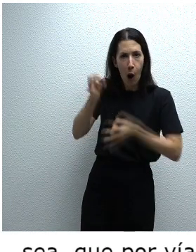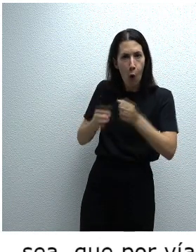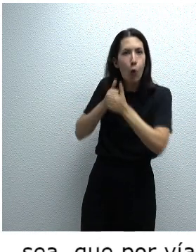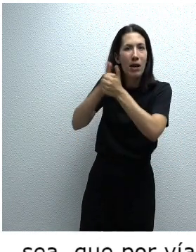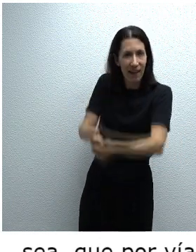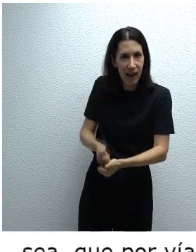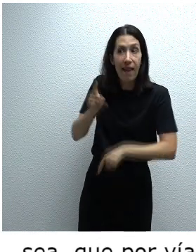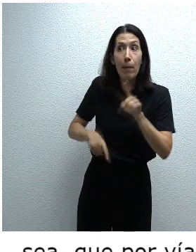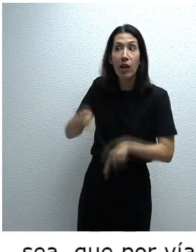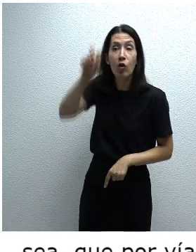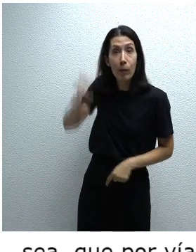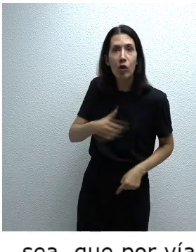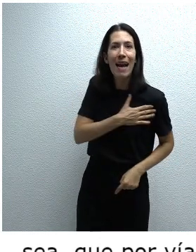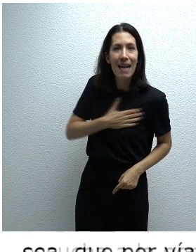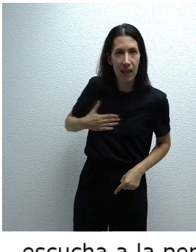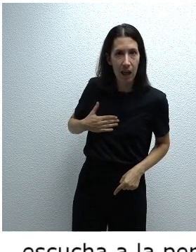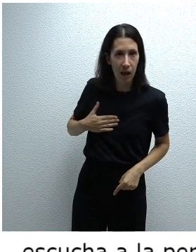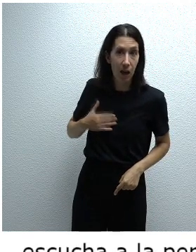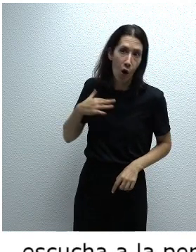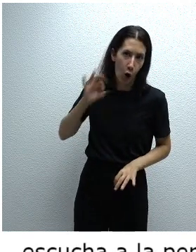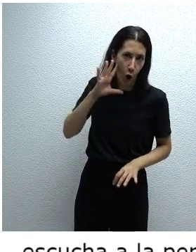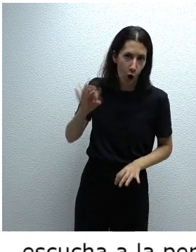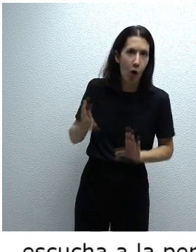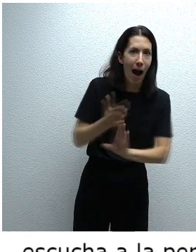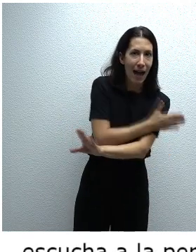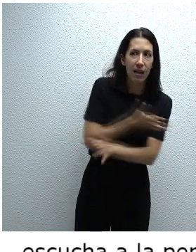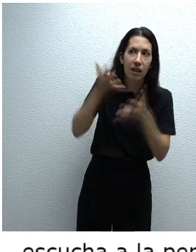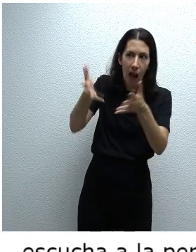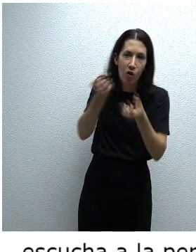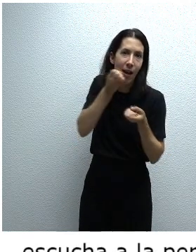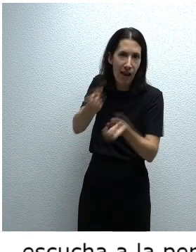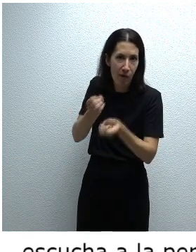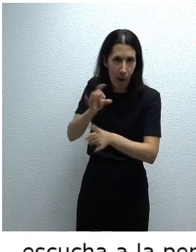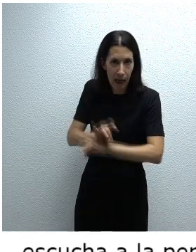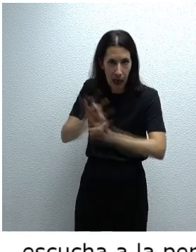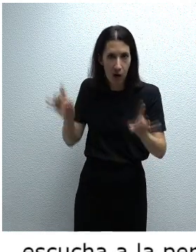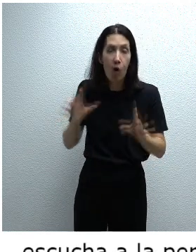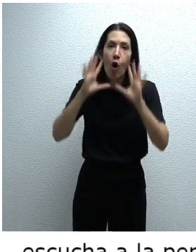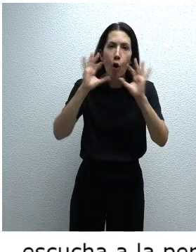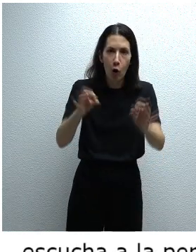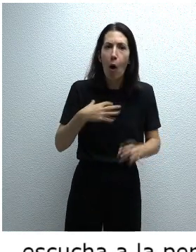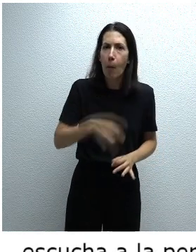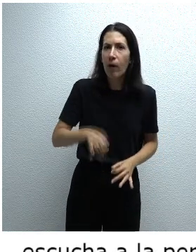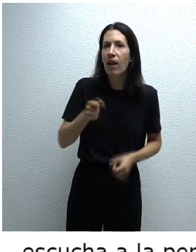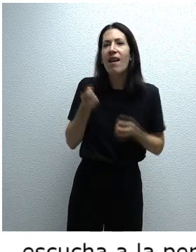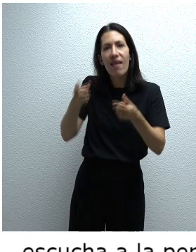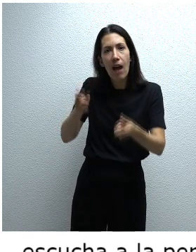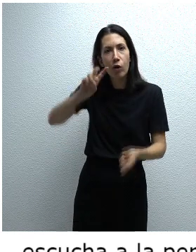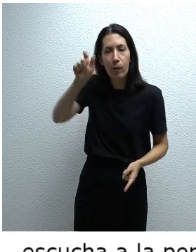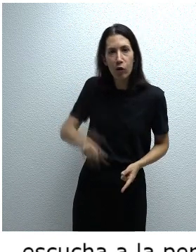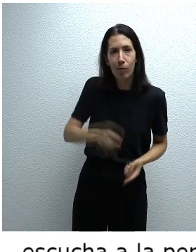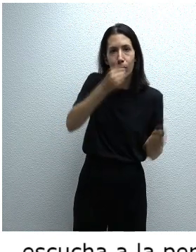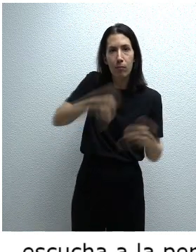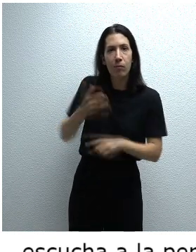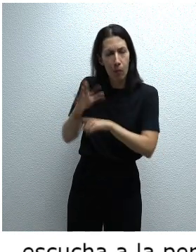las limitaciones legales y dejándose asesorar o informar por parte del notario. Evidentemente, se pueden atribuir facultades representativas por